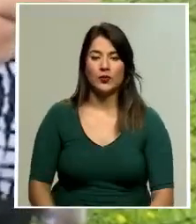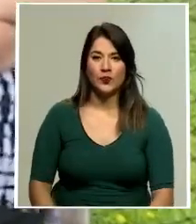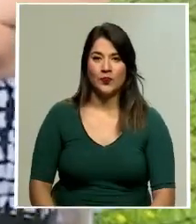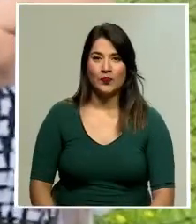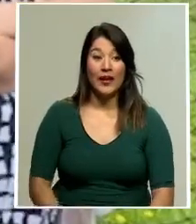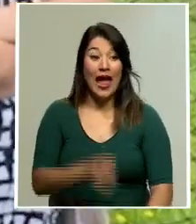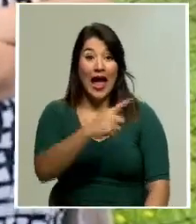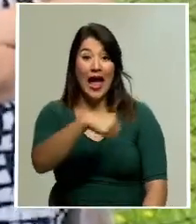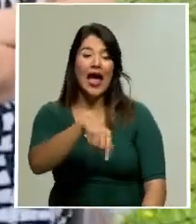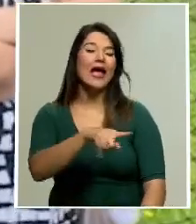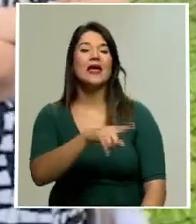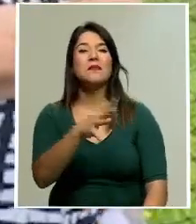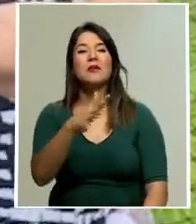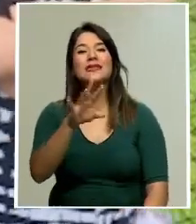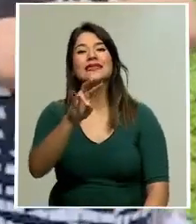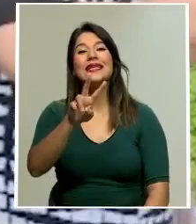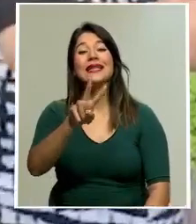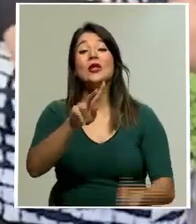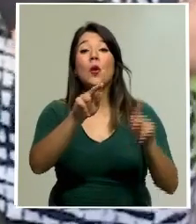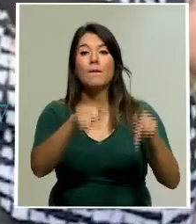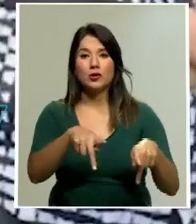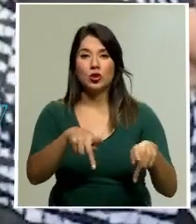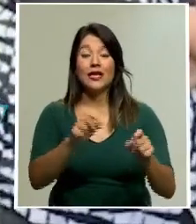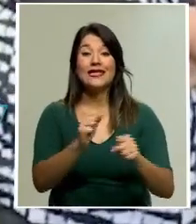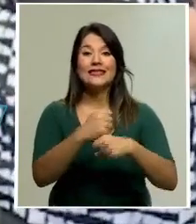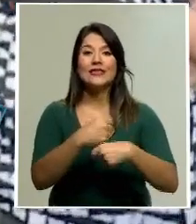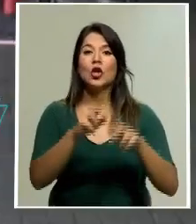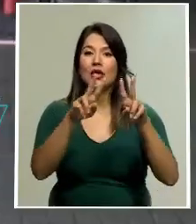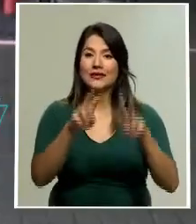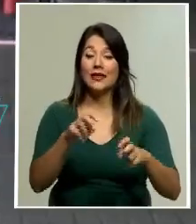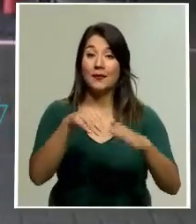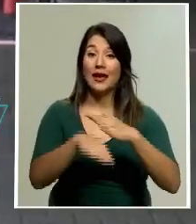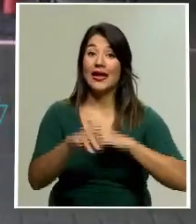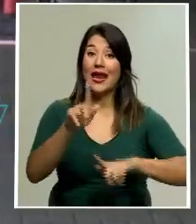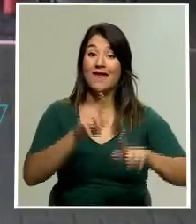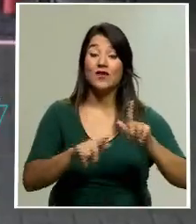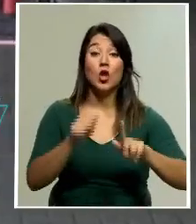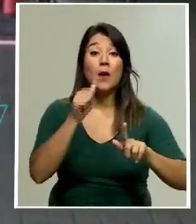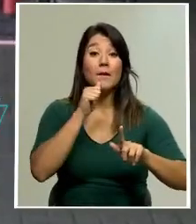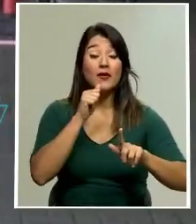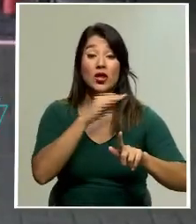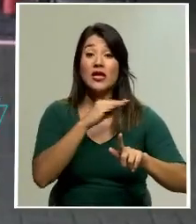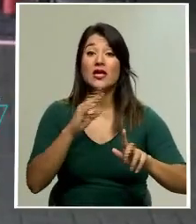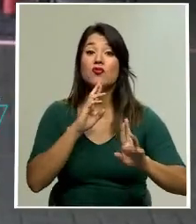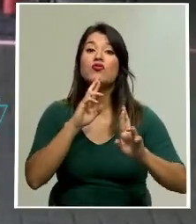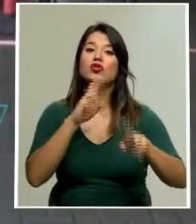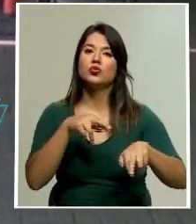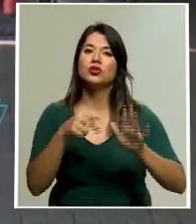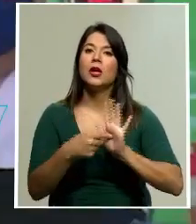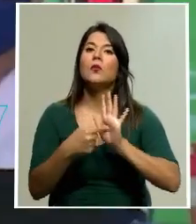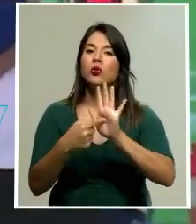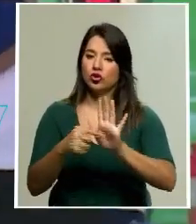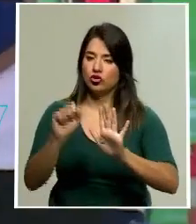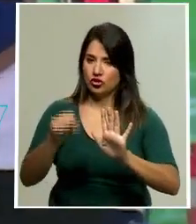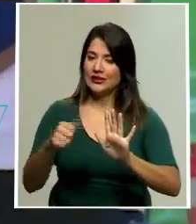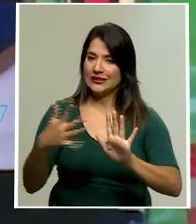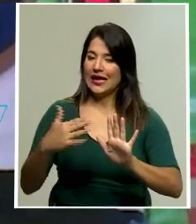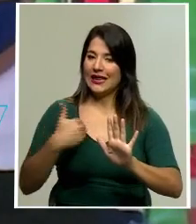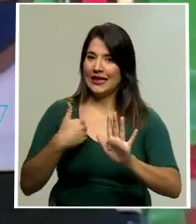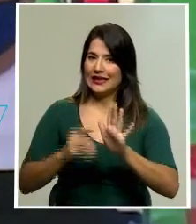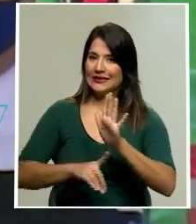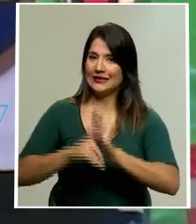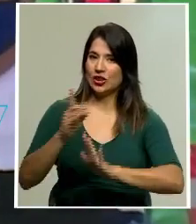este grupo, al menos 72 vecinos se hicieron exámenes en laboratorios privados, cuyos resultados revelaron anticuerpos